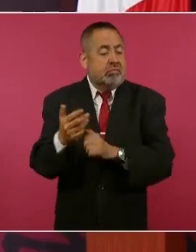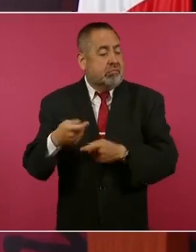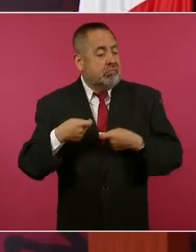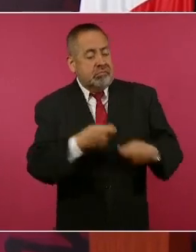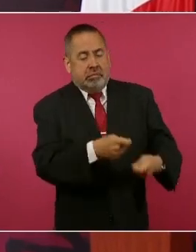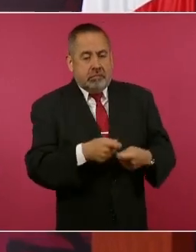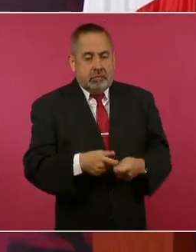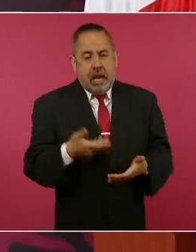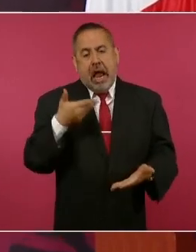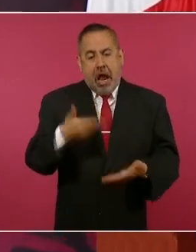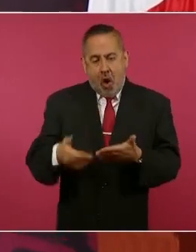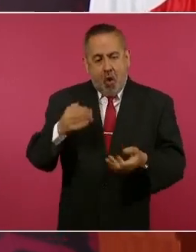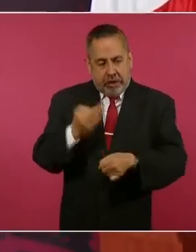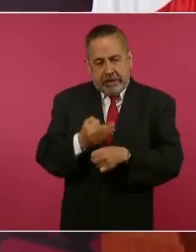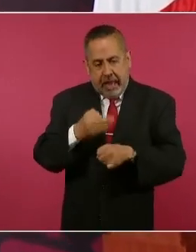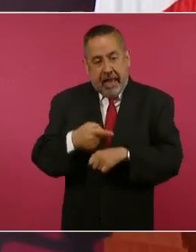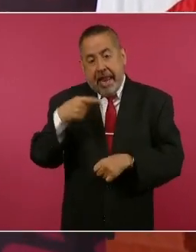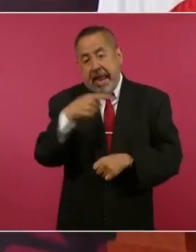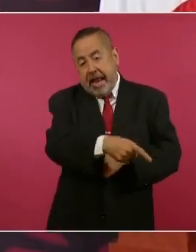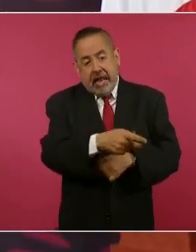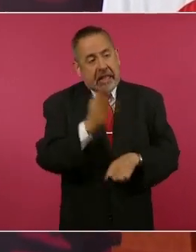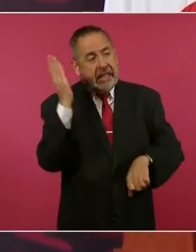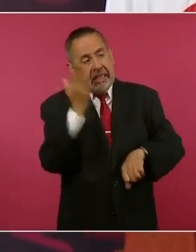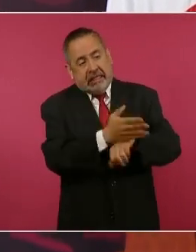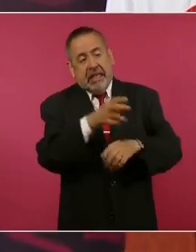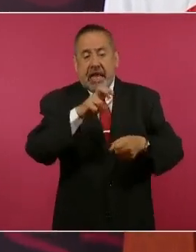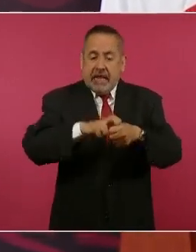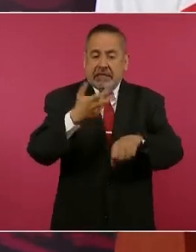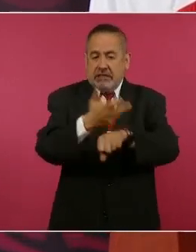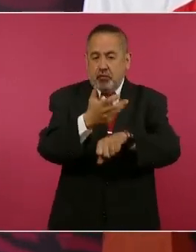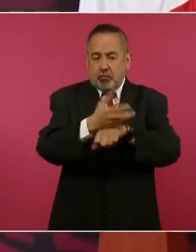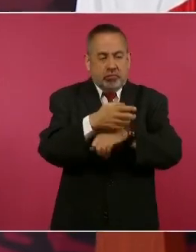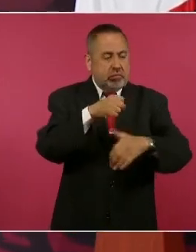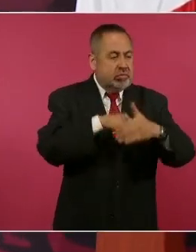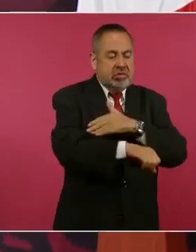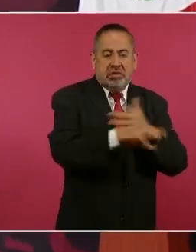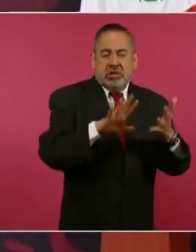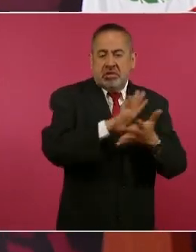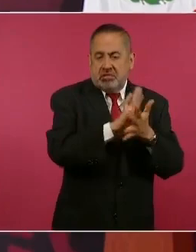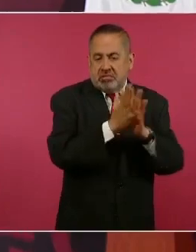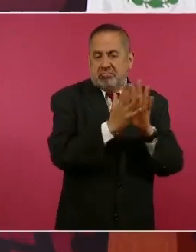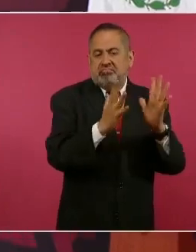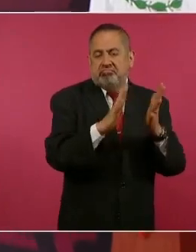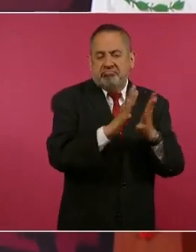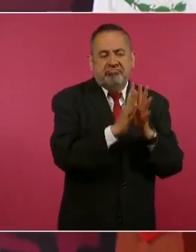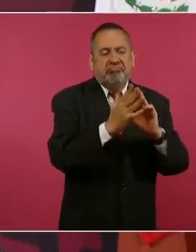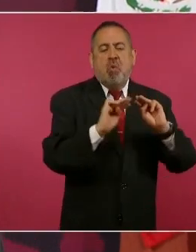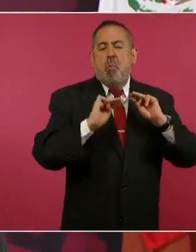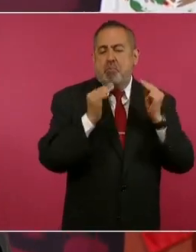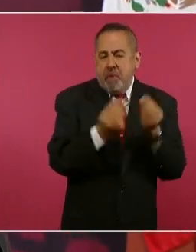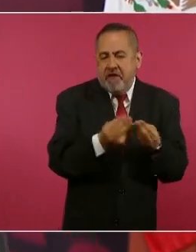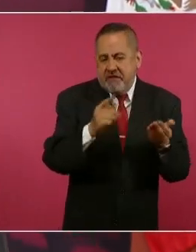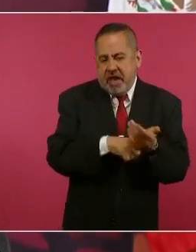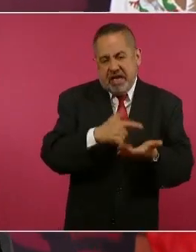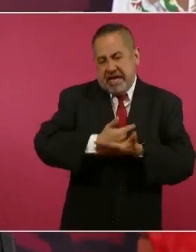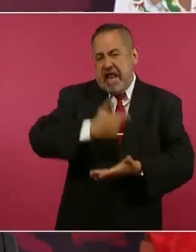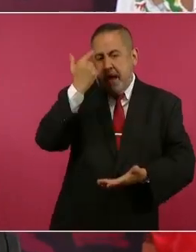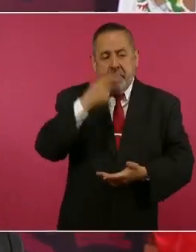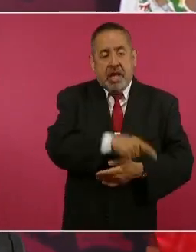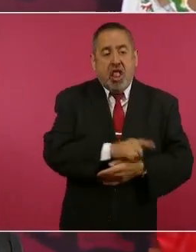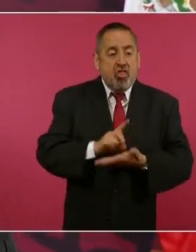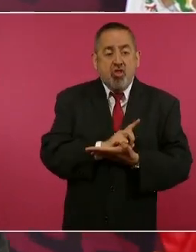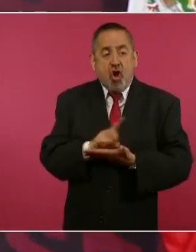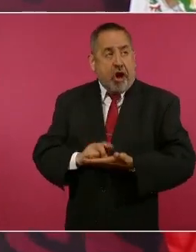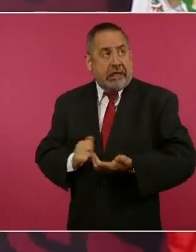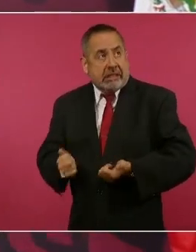actualmente sentenciado en Estados Unidos por asociación delictuosa y otros delitos graves relacionados con el tráfico